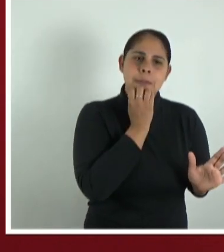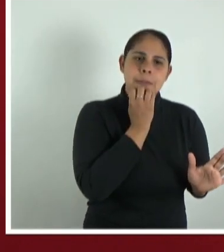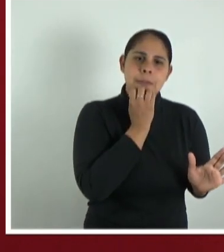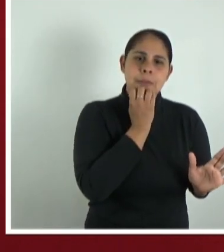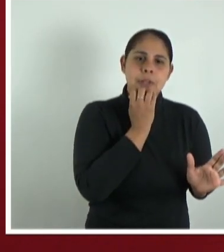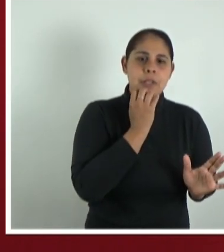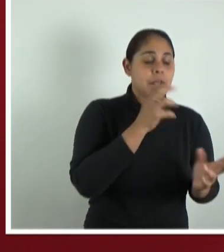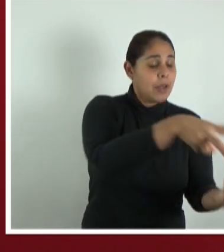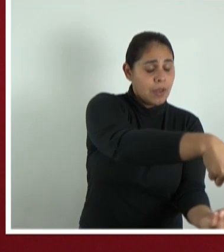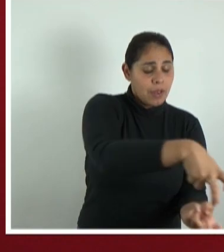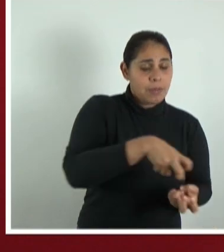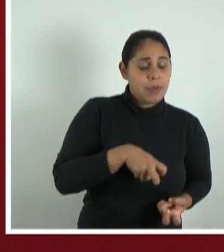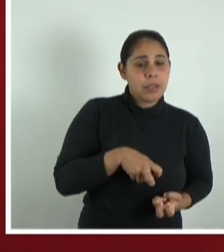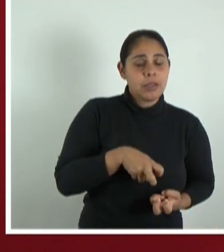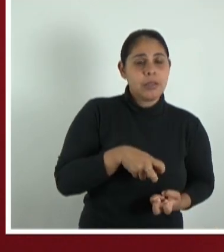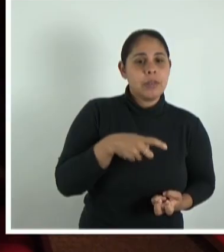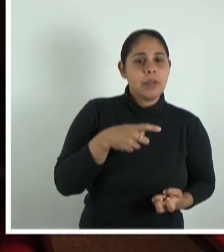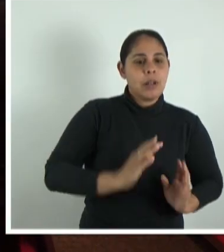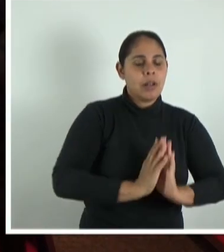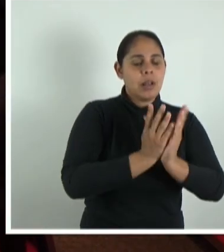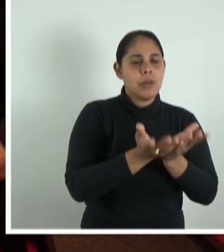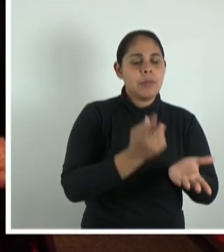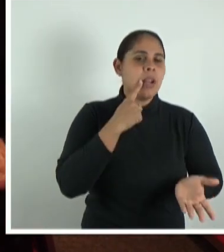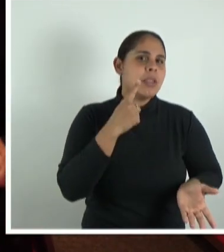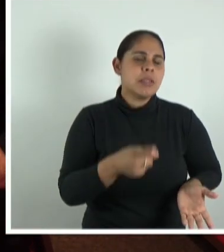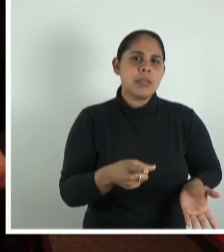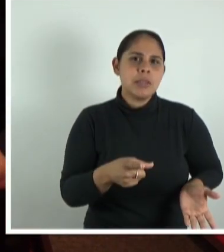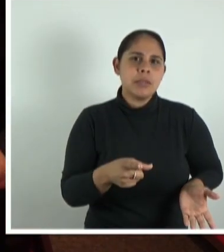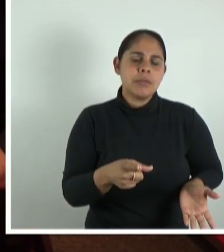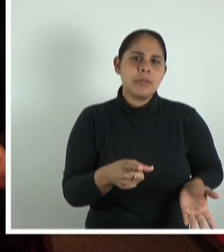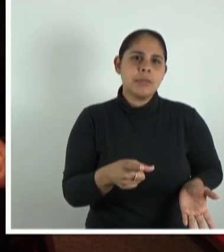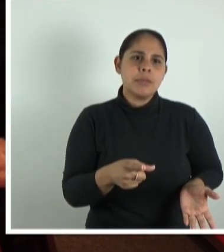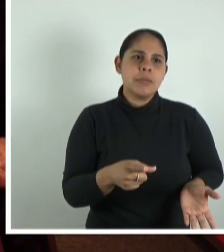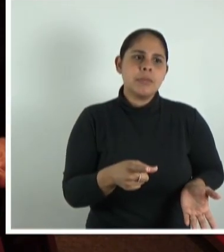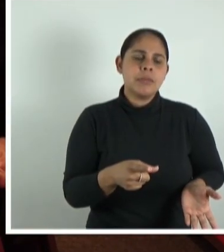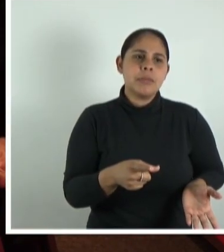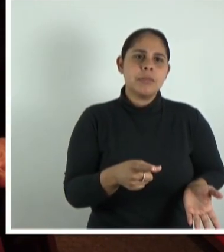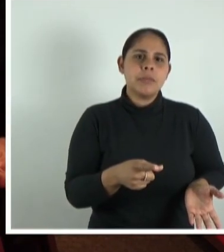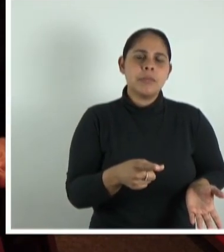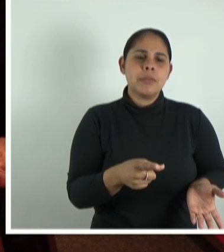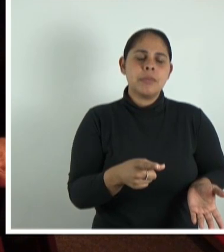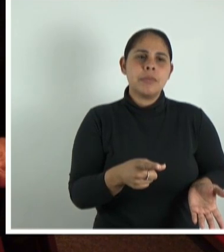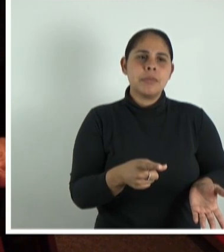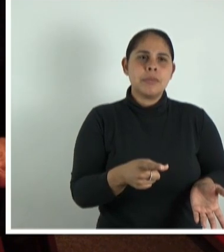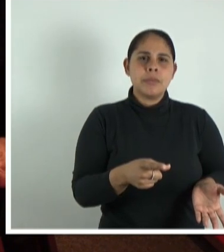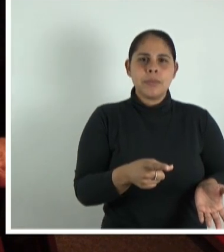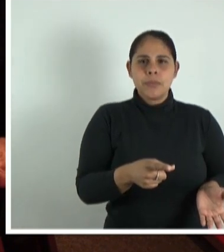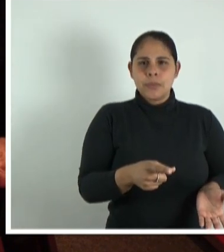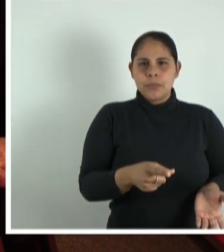Mateo, cuando dice la Biblia que pasando de allí, dice la Biblia,